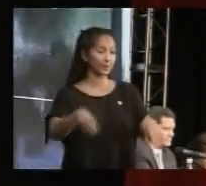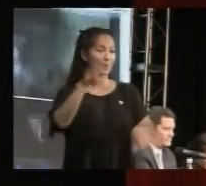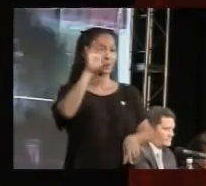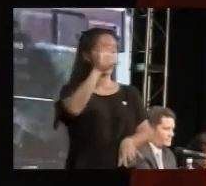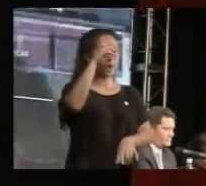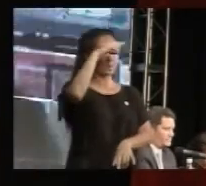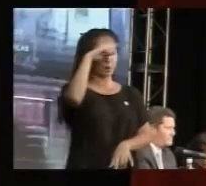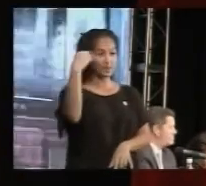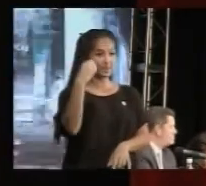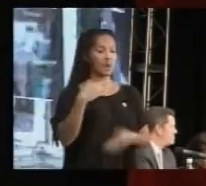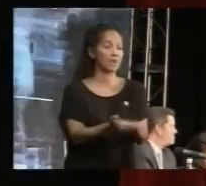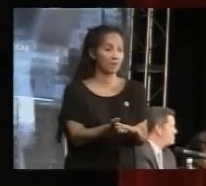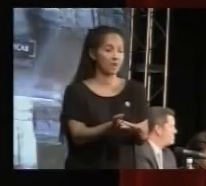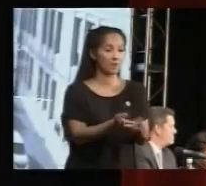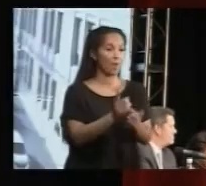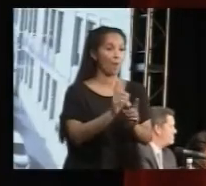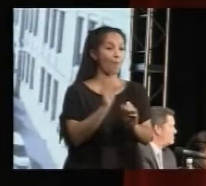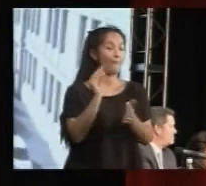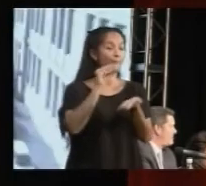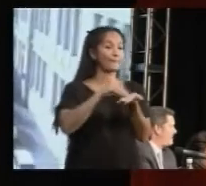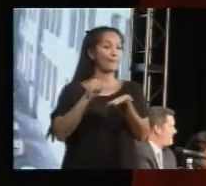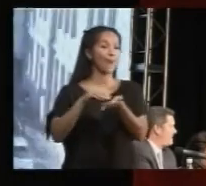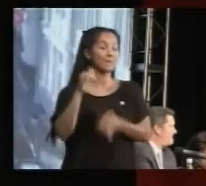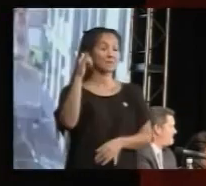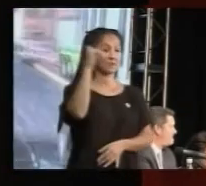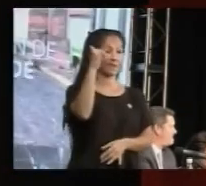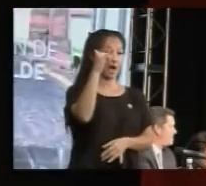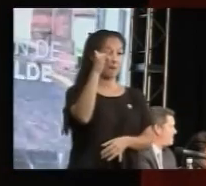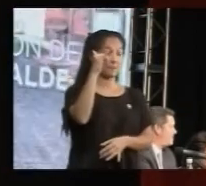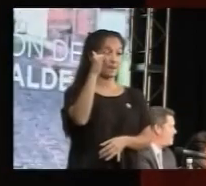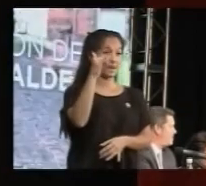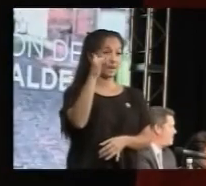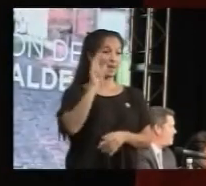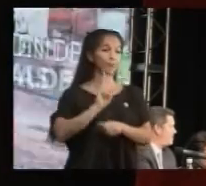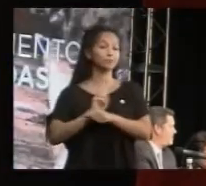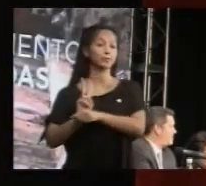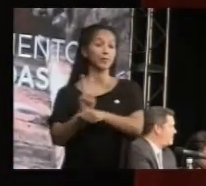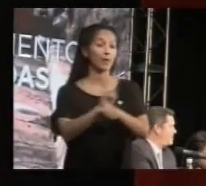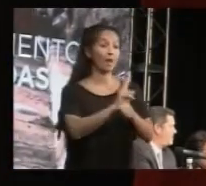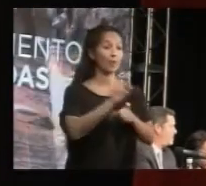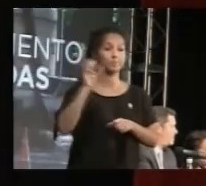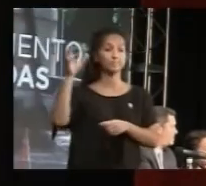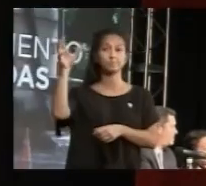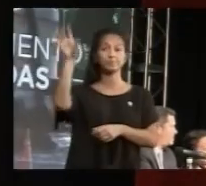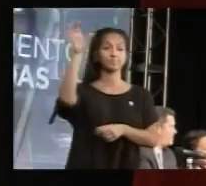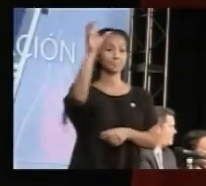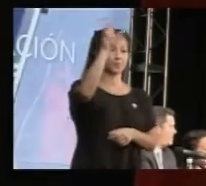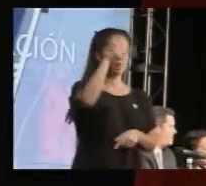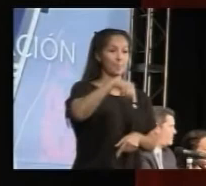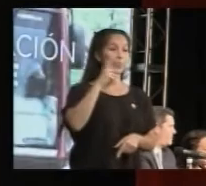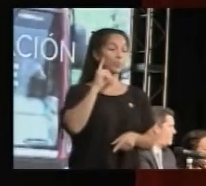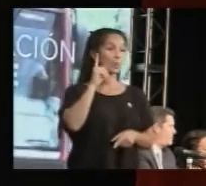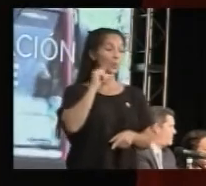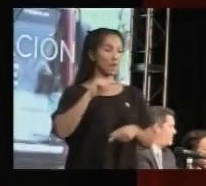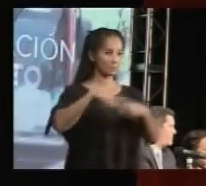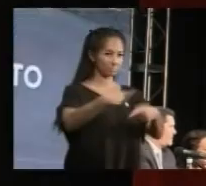provinciales, licitamos la colocación de 100 cámaras de seguridad que serán colocadas en los próximos días